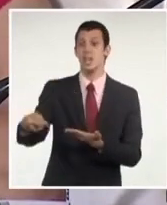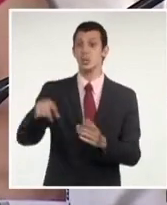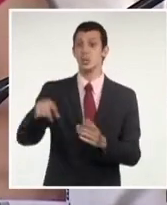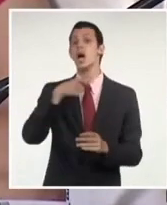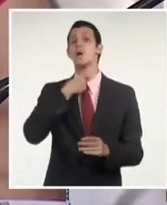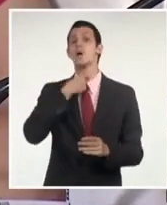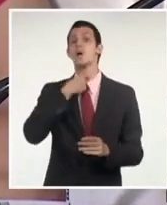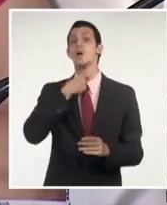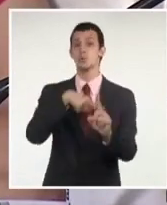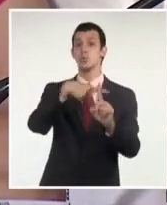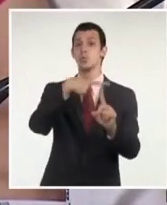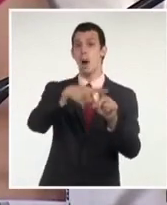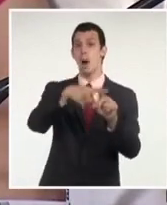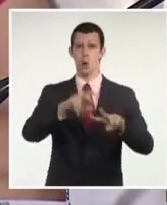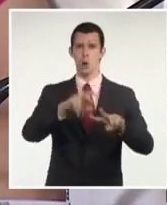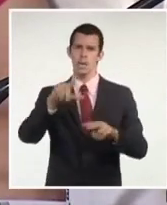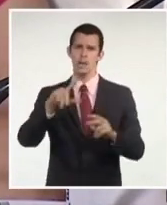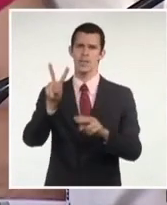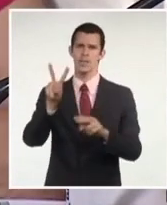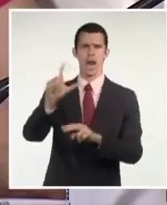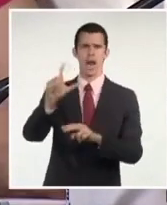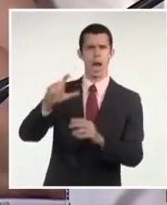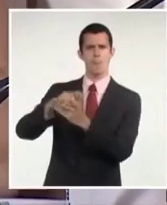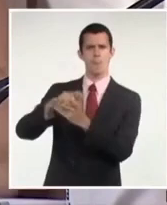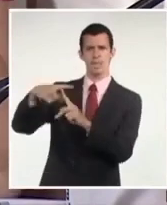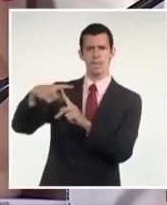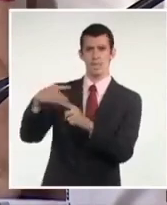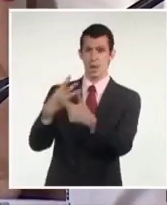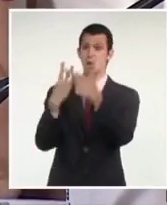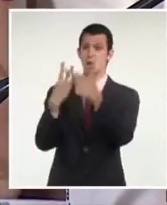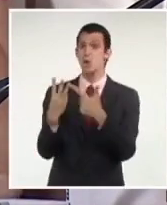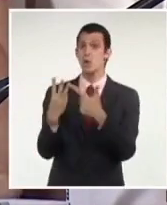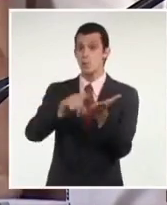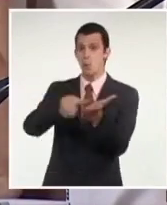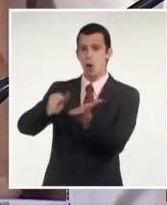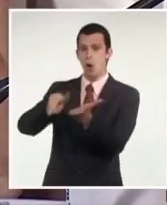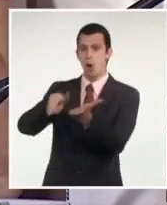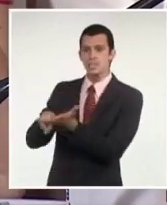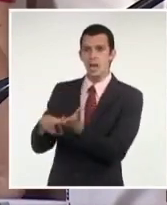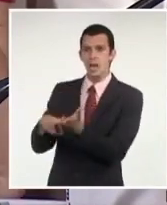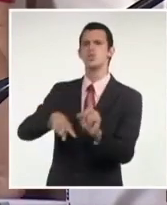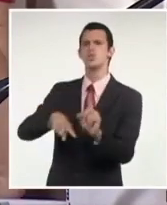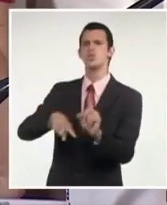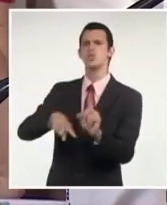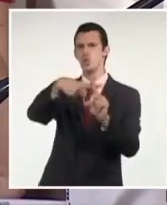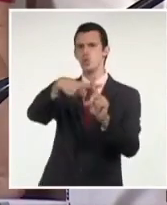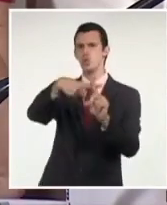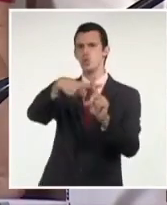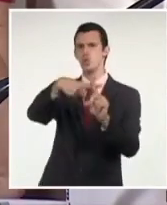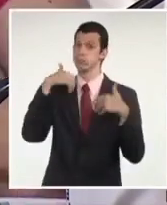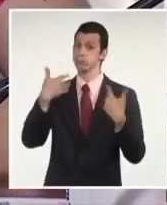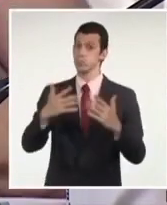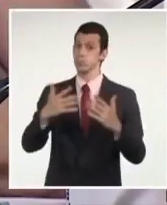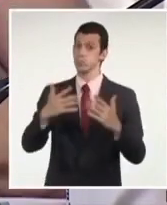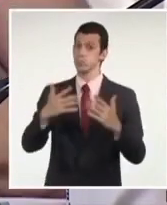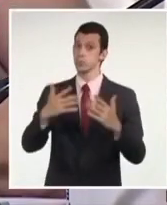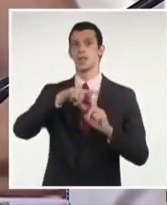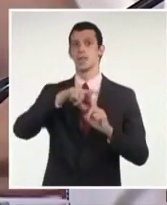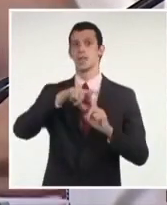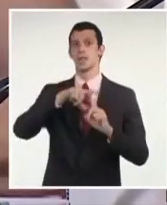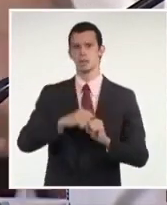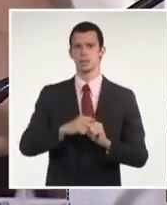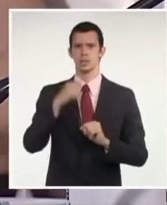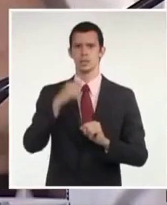el 64% es Delta. Ustedes ven que los porcientos van cambiando hacia arriba. Y nos está hablando que